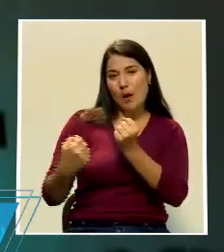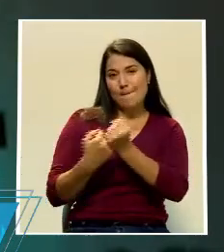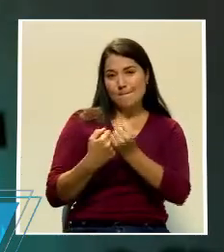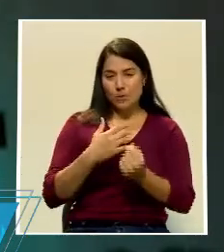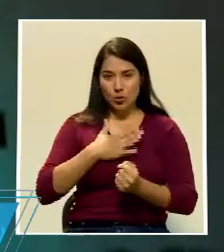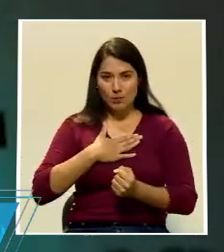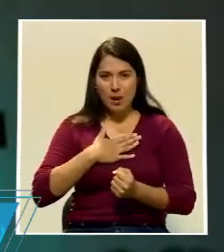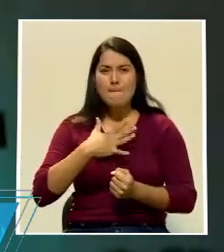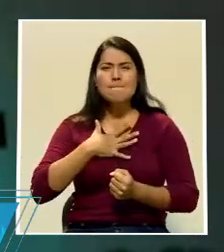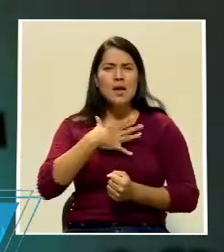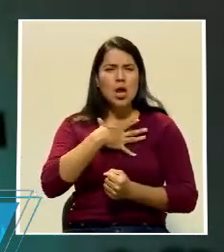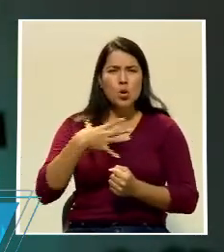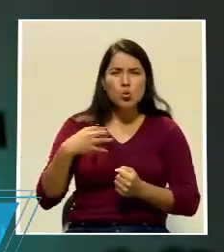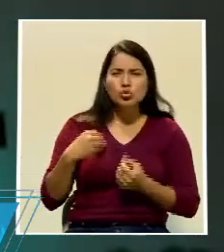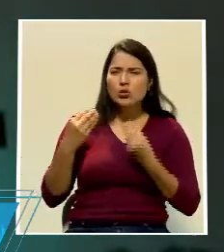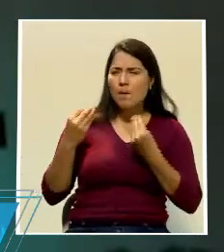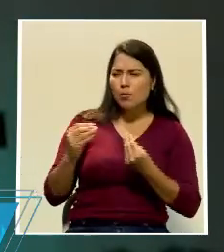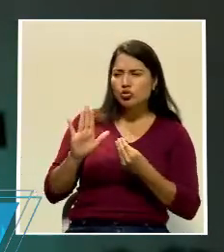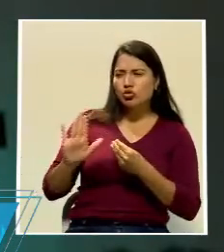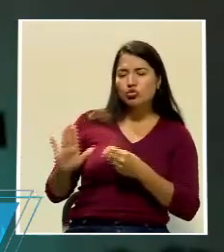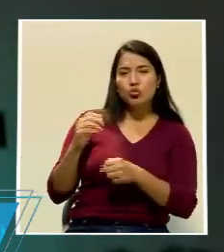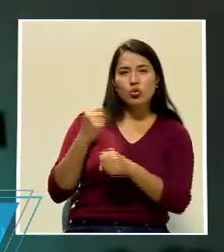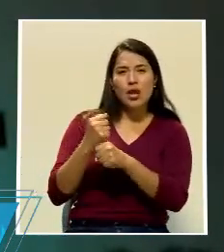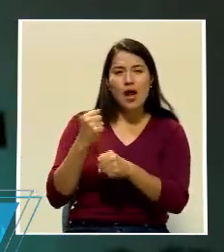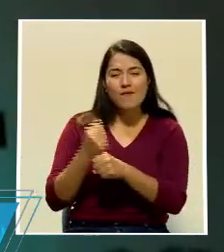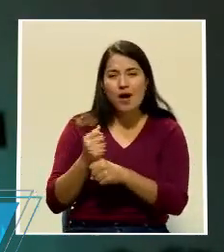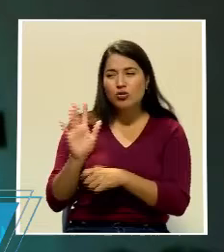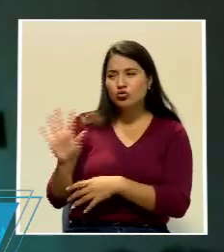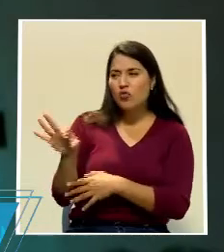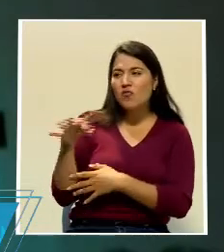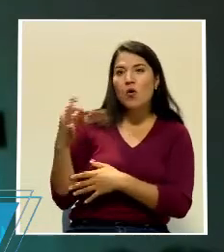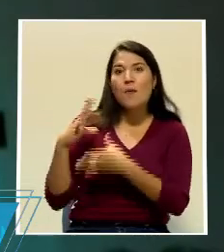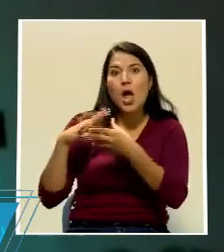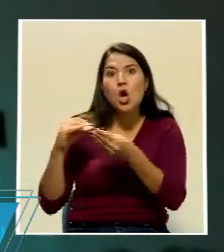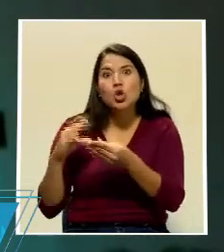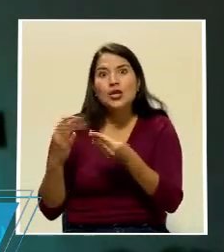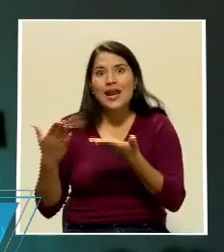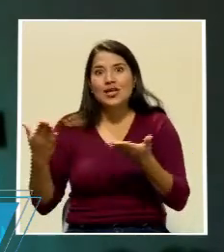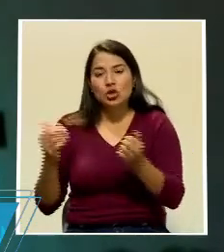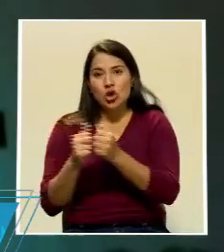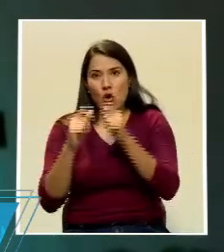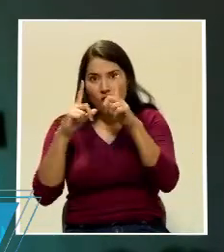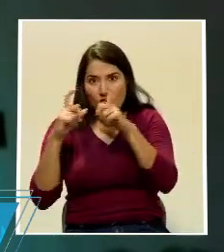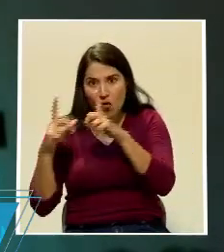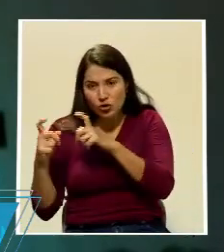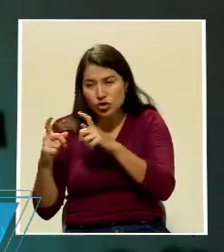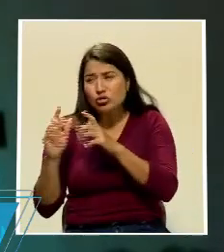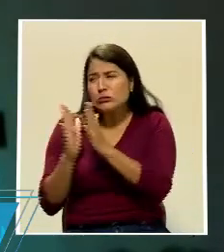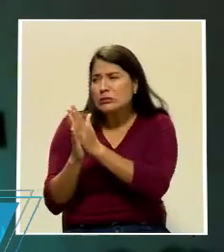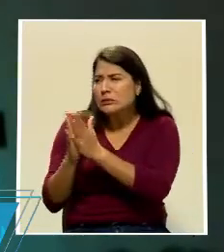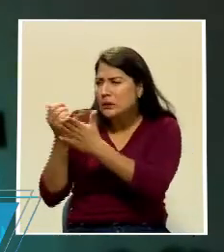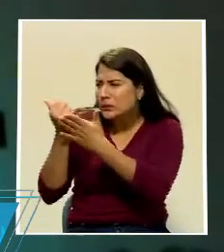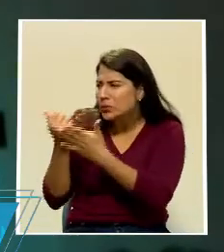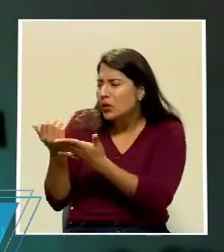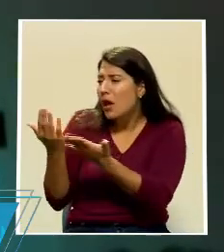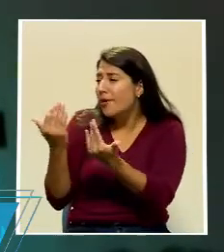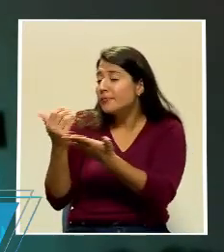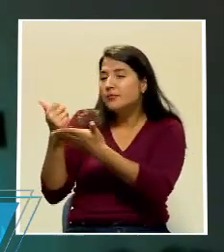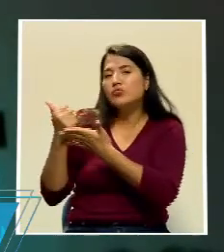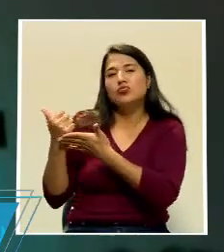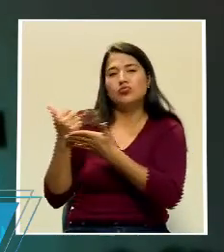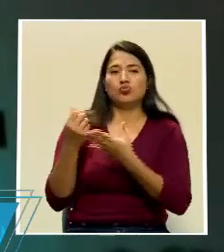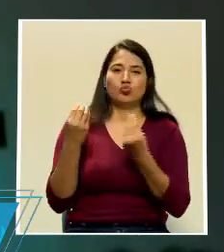me gusta mucho como la estética que trabajan, la narrativa que tienen, y ellos me ayudaron muchísimo, ellos y ellas me ayudaron